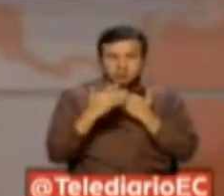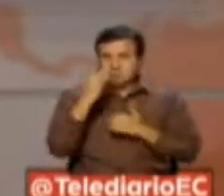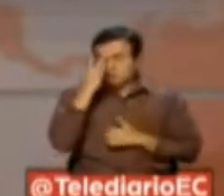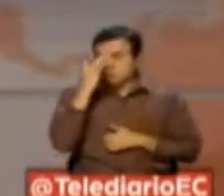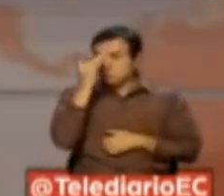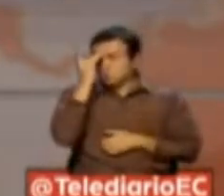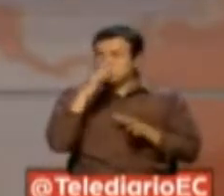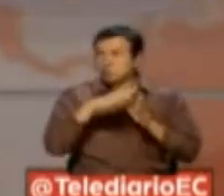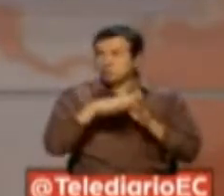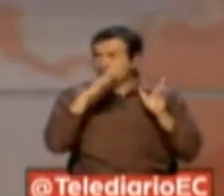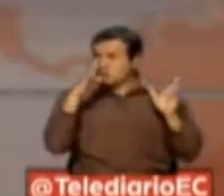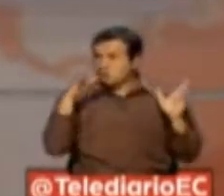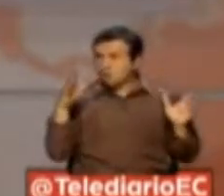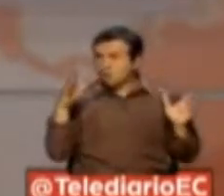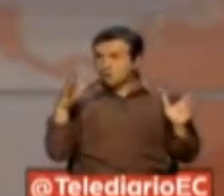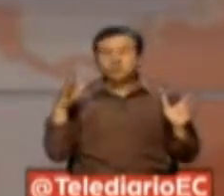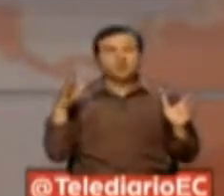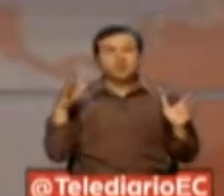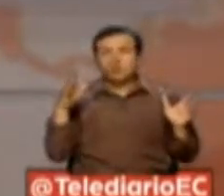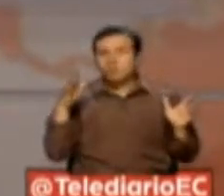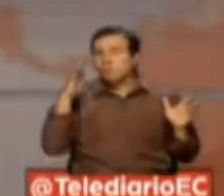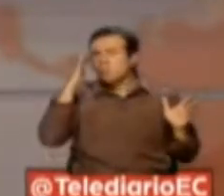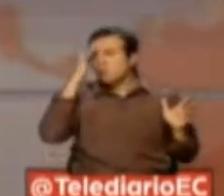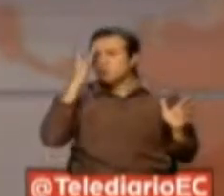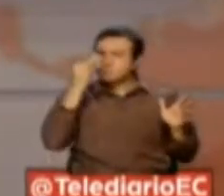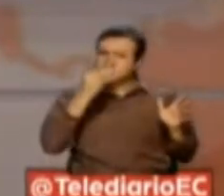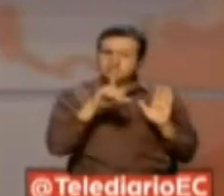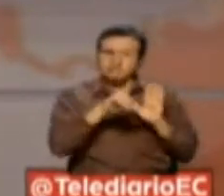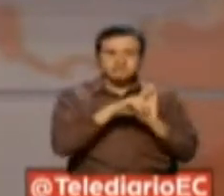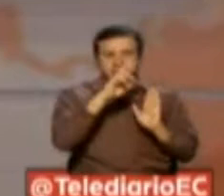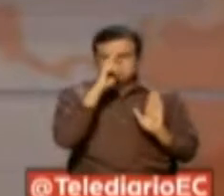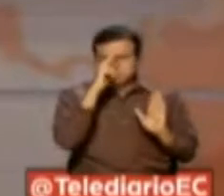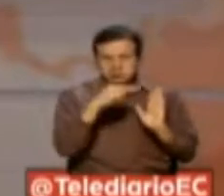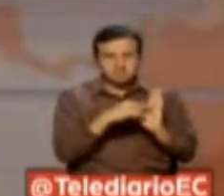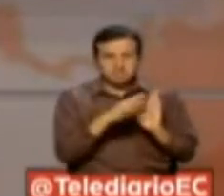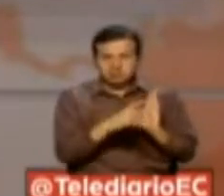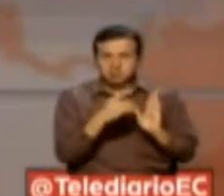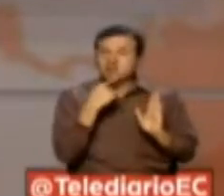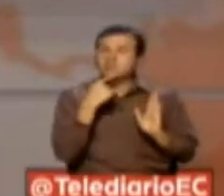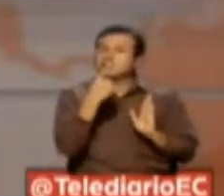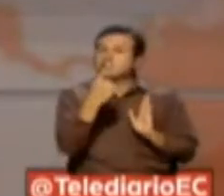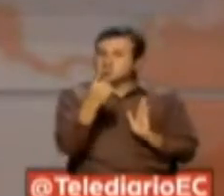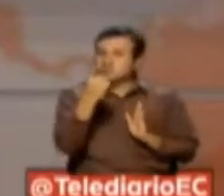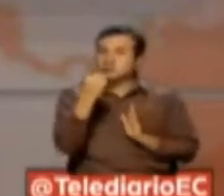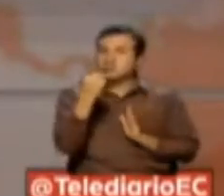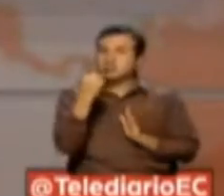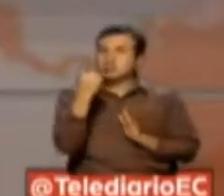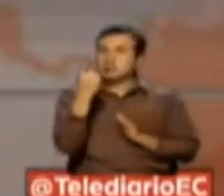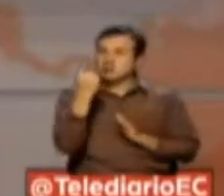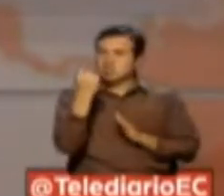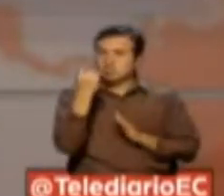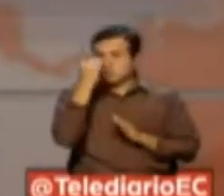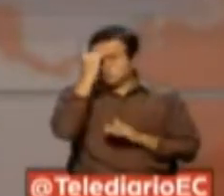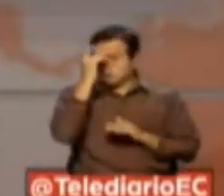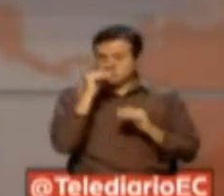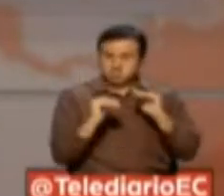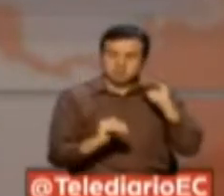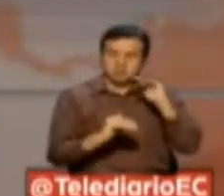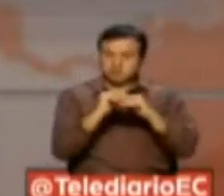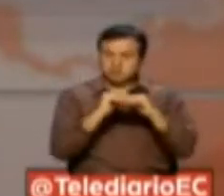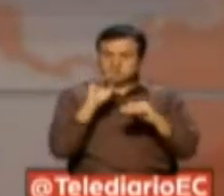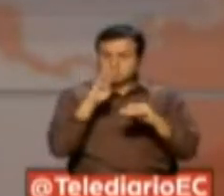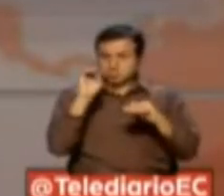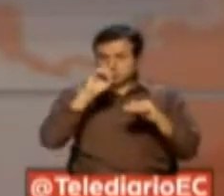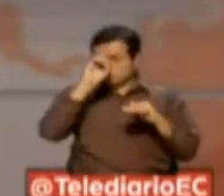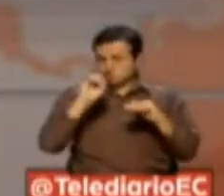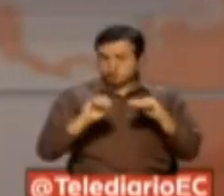era endeudamiento sino porque no se cumplió la ley la ley dice básicamente que cuando se va a exceder del techo del